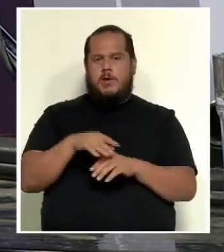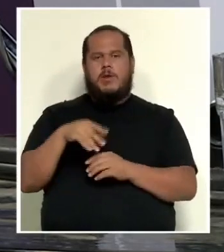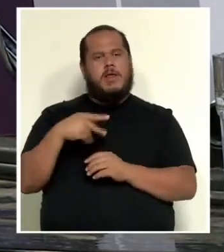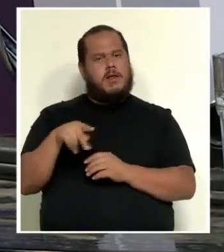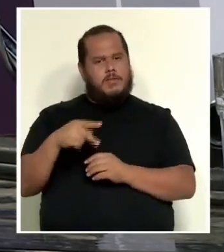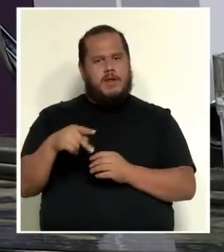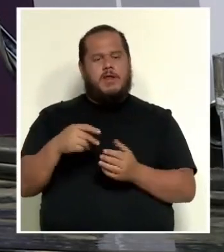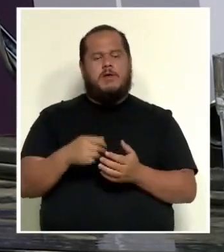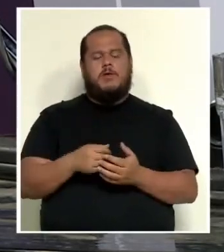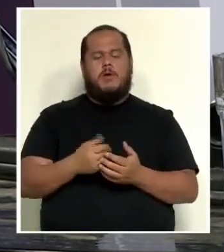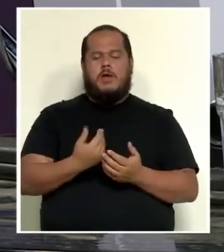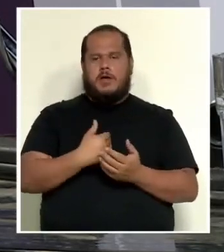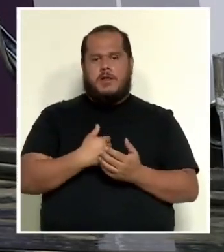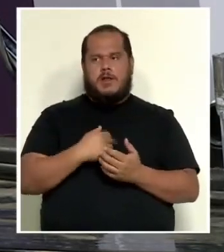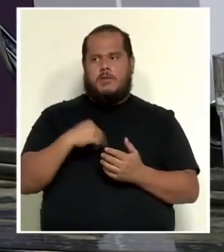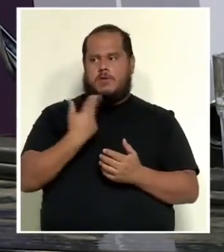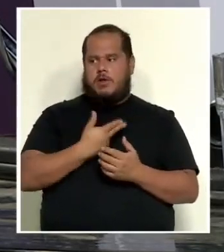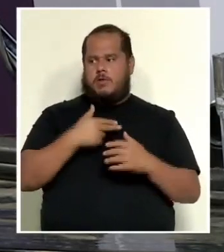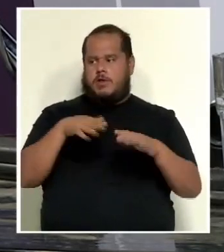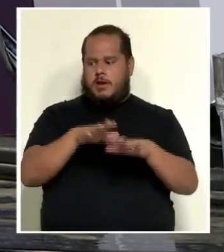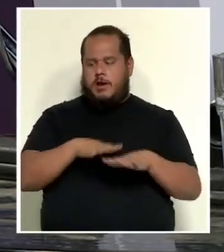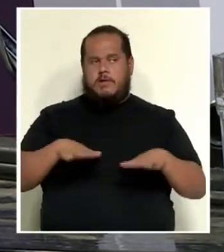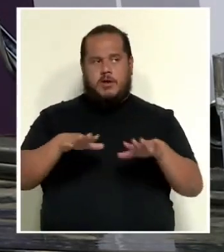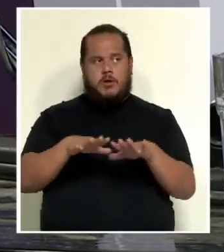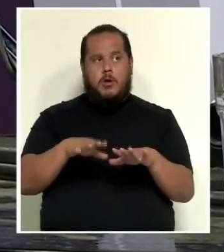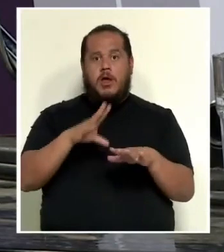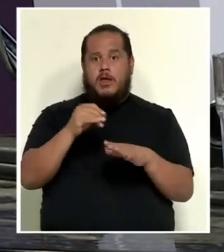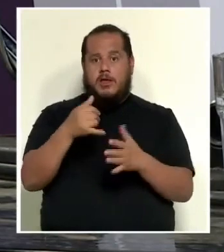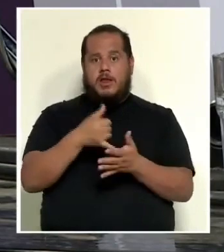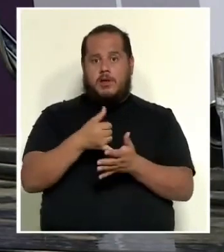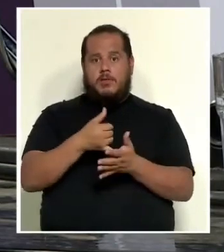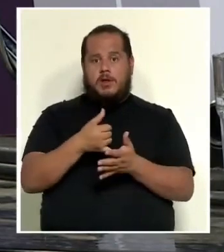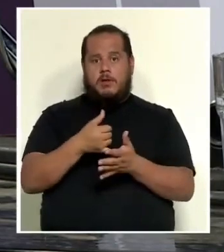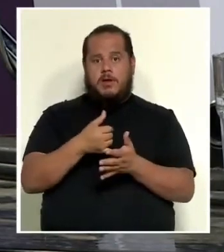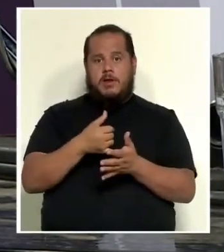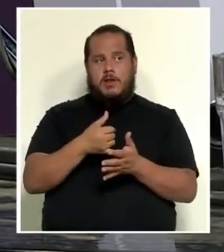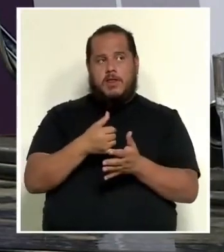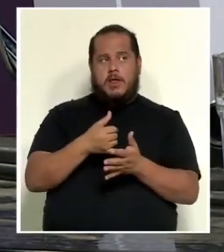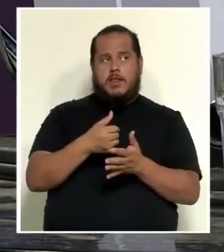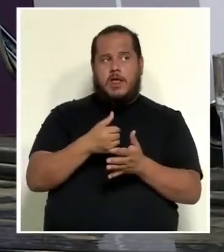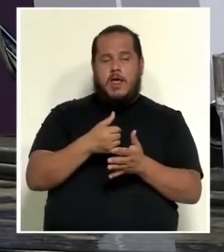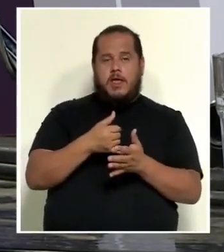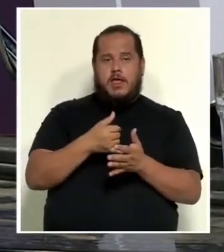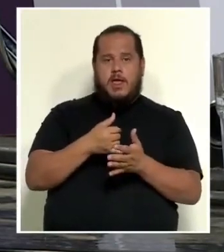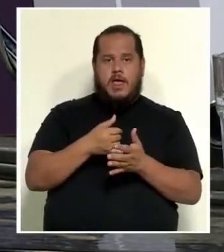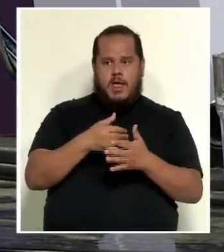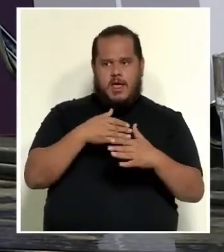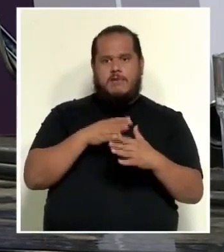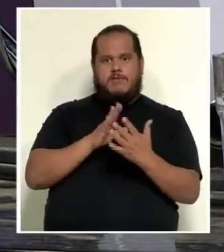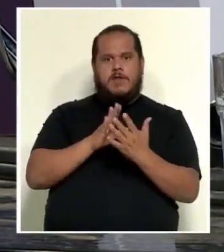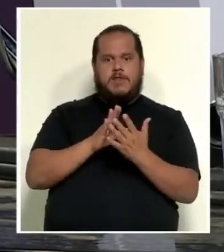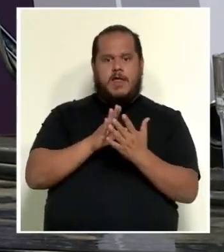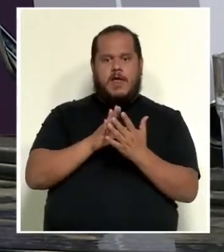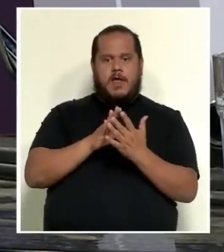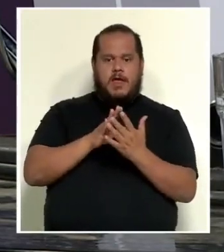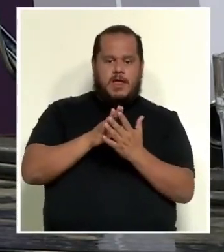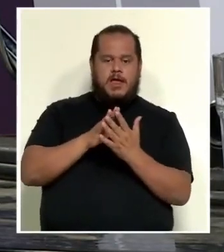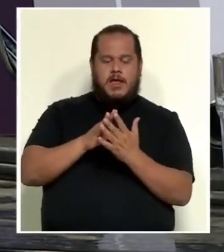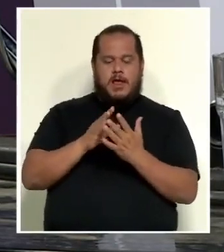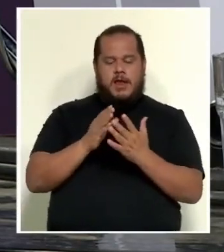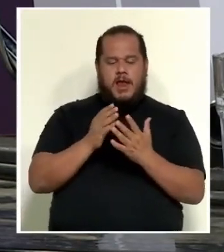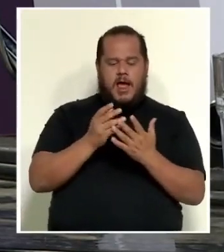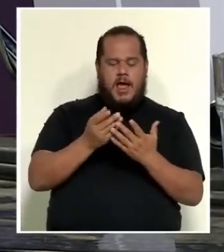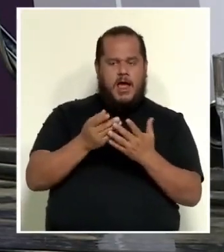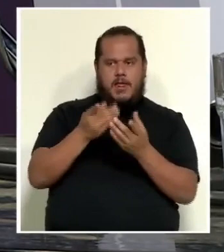peligro que hay en nuestra región y la vulnerabilidad que enfrenta la democracia. Tal vez habría que